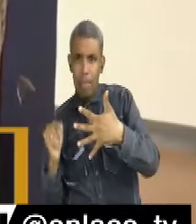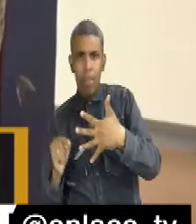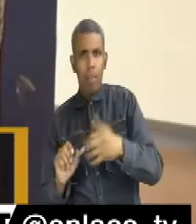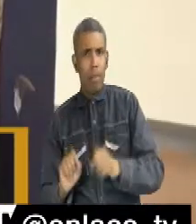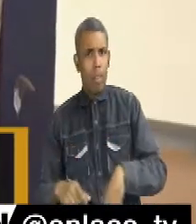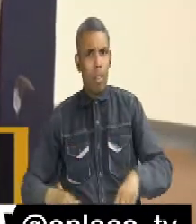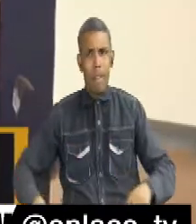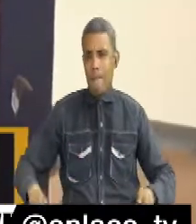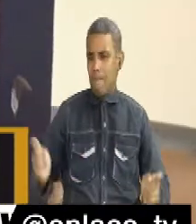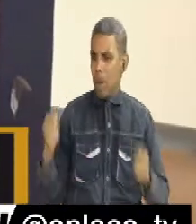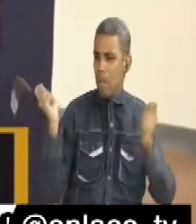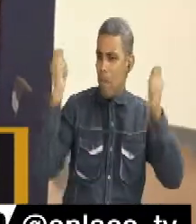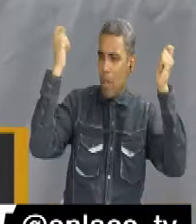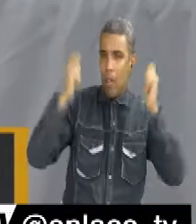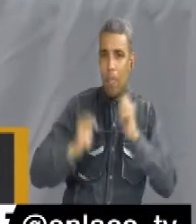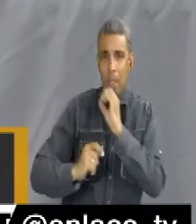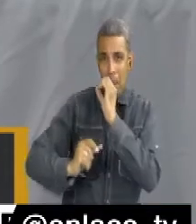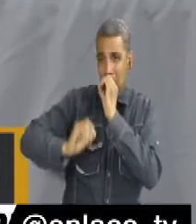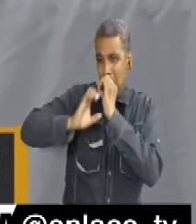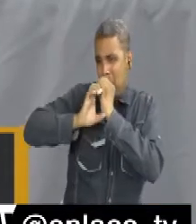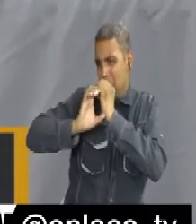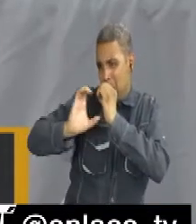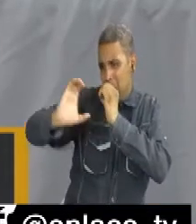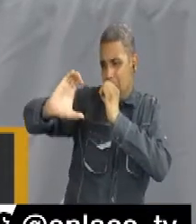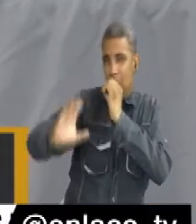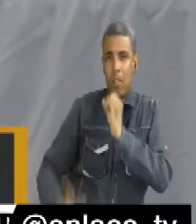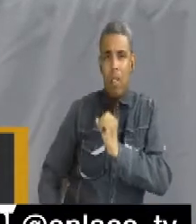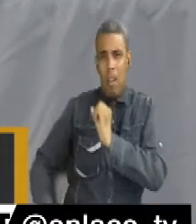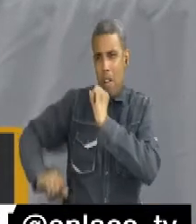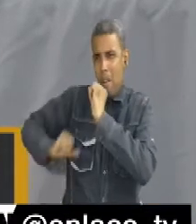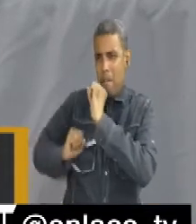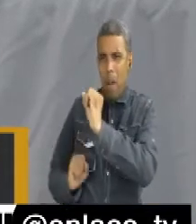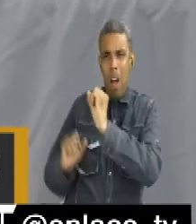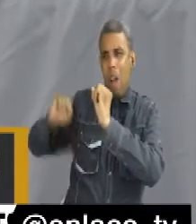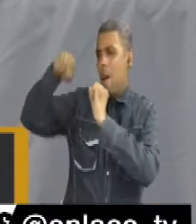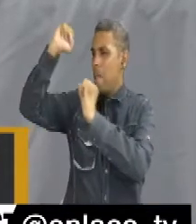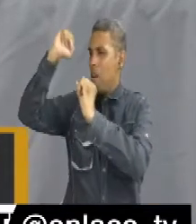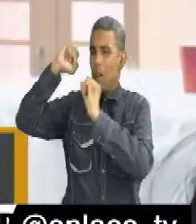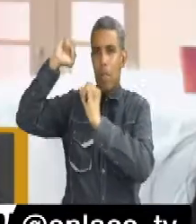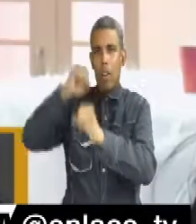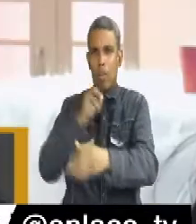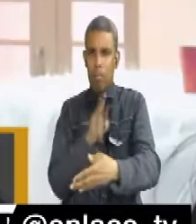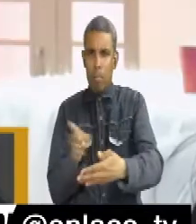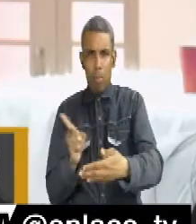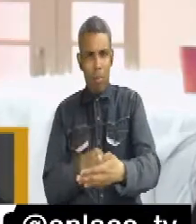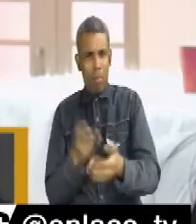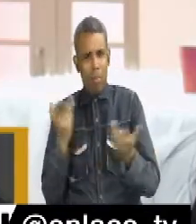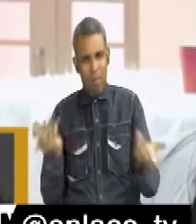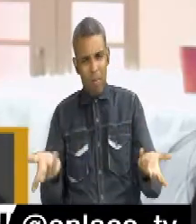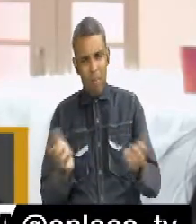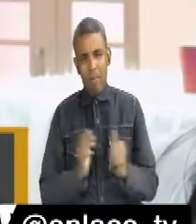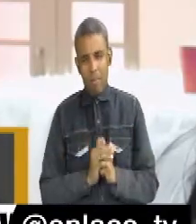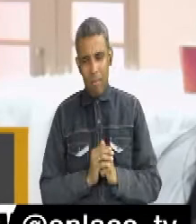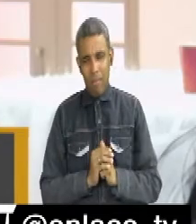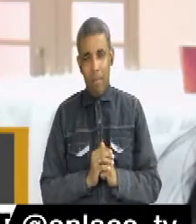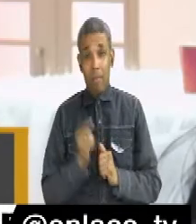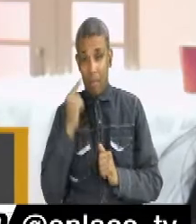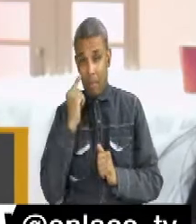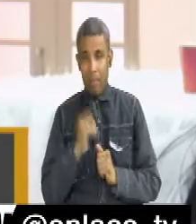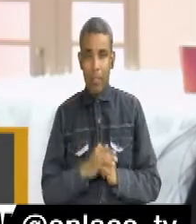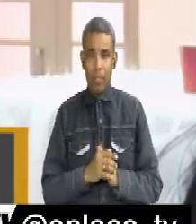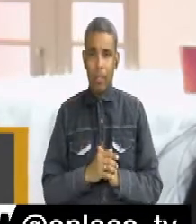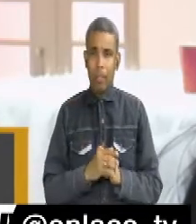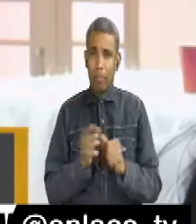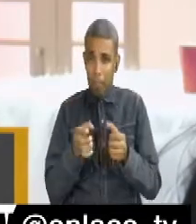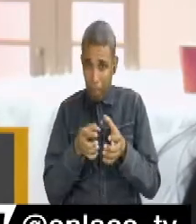publicidad con perifoneo que fue prohibida en el tercer comité de seguimiento electoral. La posibilidad de que los comités puedan